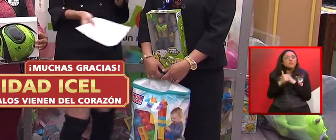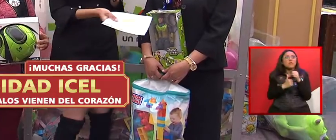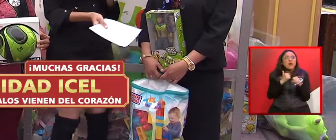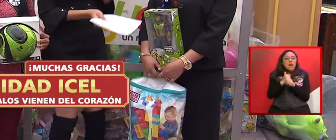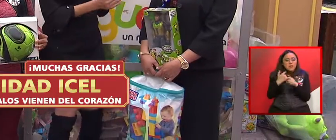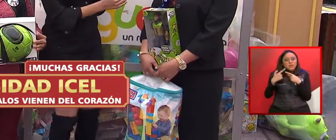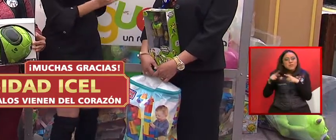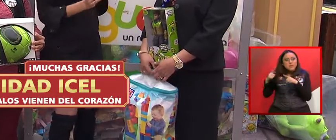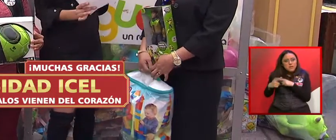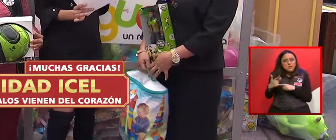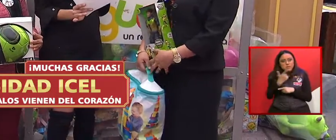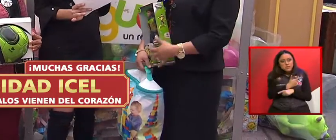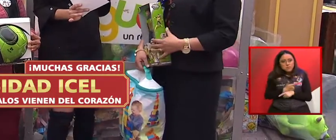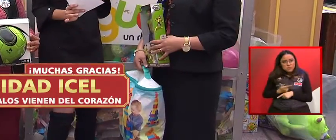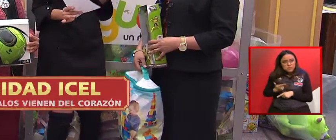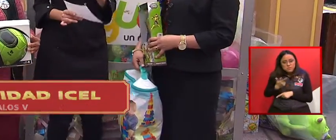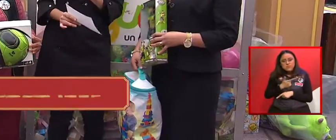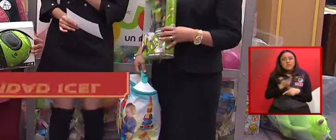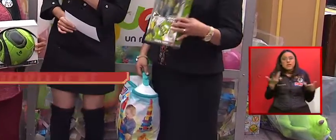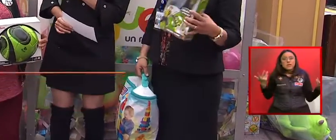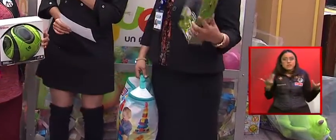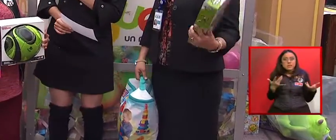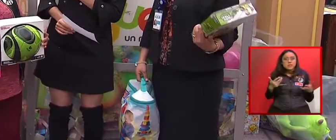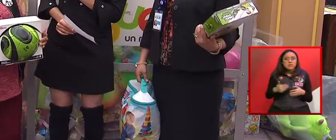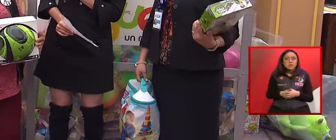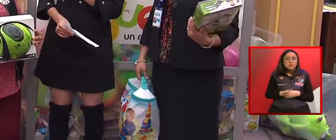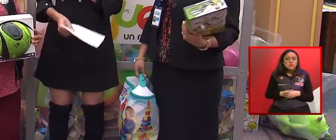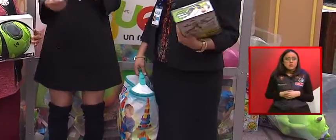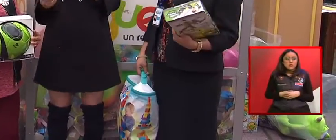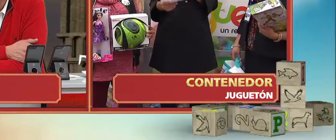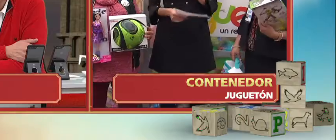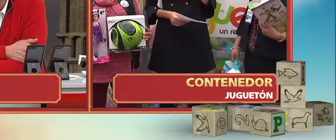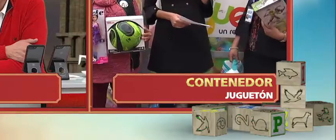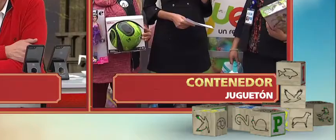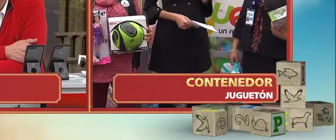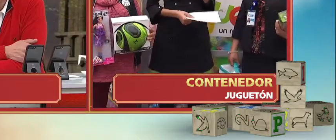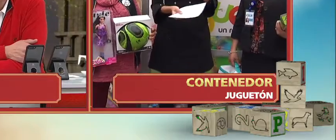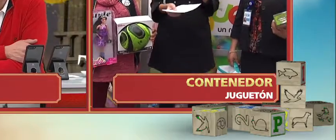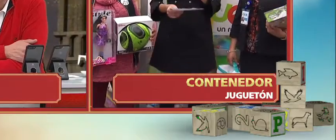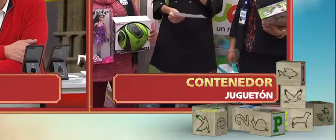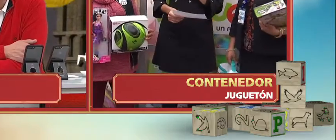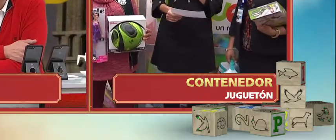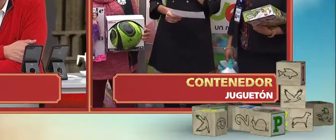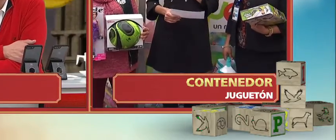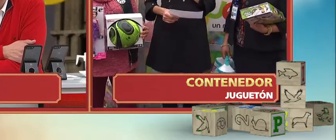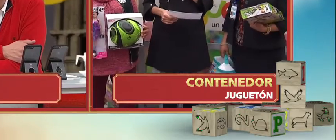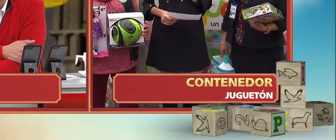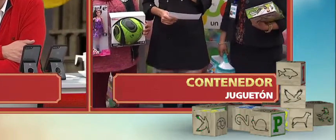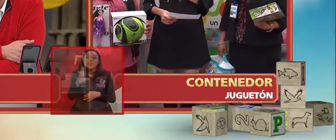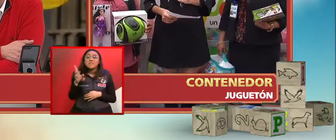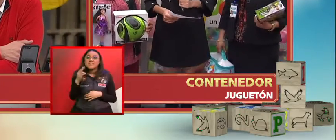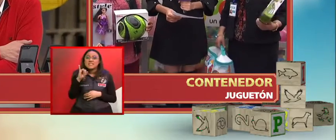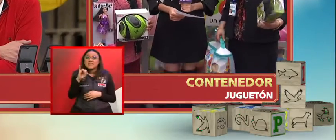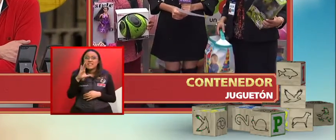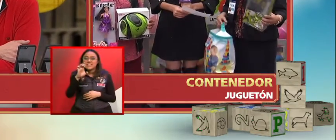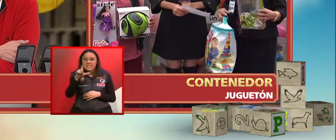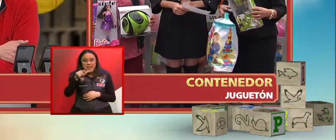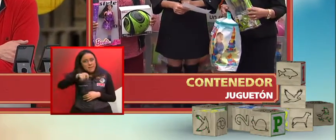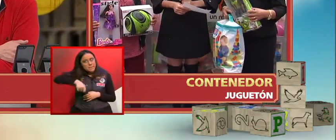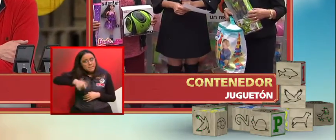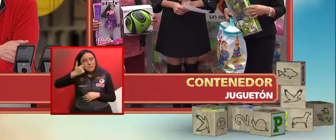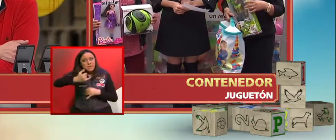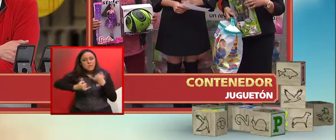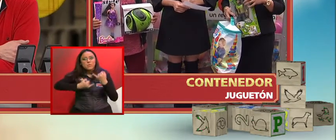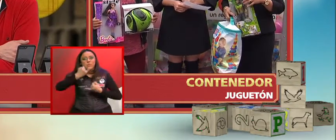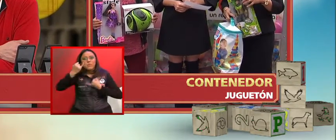bueno, pues si gustan de una vez dejar sus juguetes. ¿Cómo ven, chicas? ¿Sí? De una vez. Pues ahí está, señor, nuevamente con nosotros. Universidad Isel, desde el